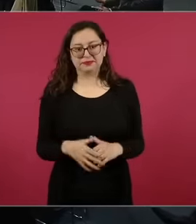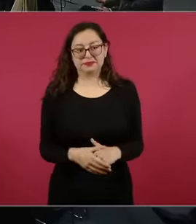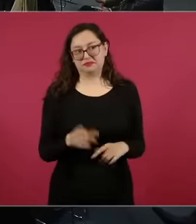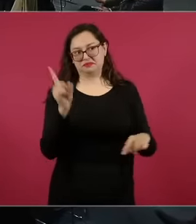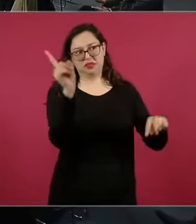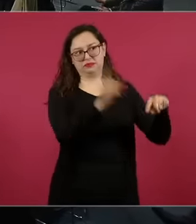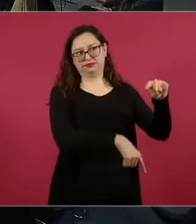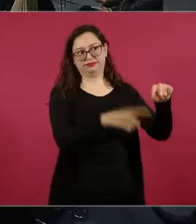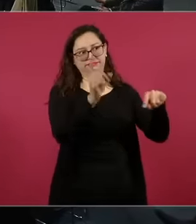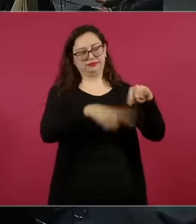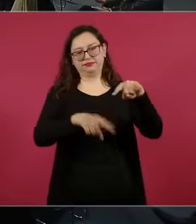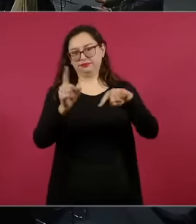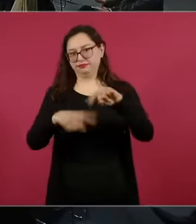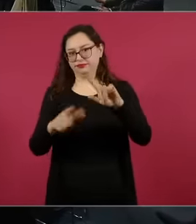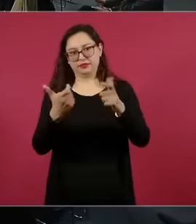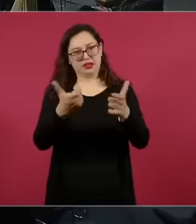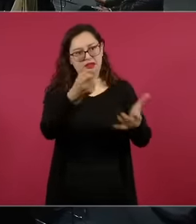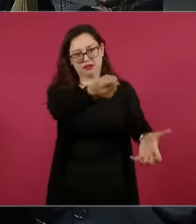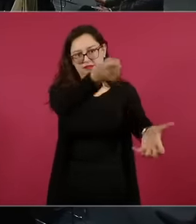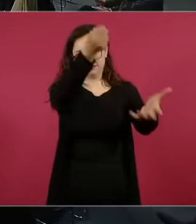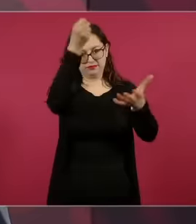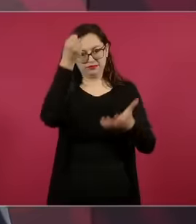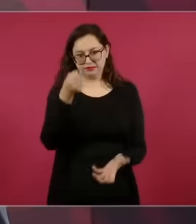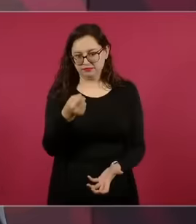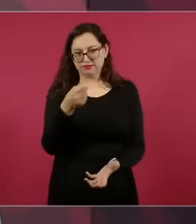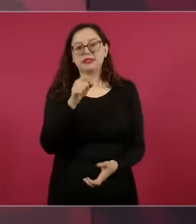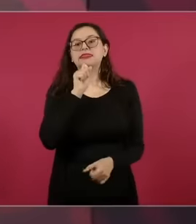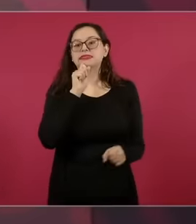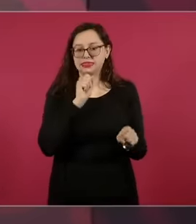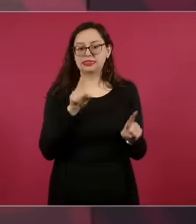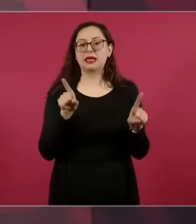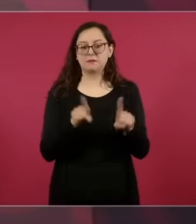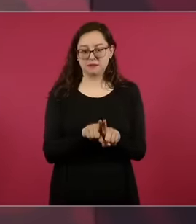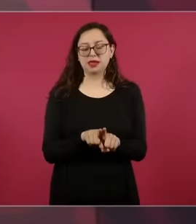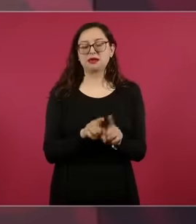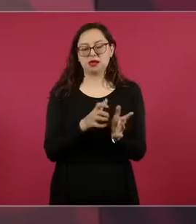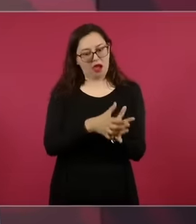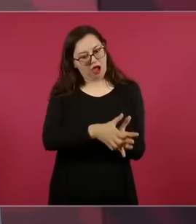Ahí alcanza también para la elección y